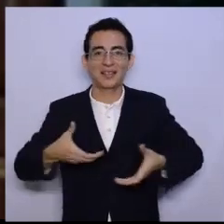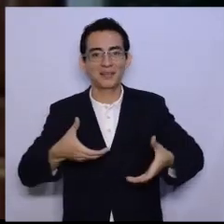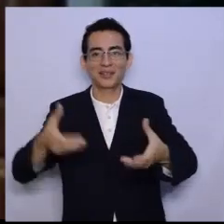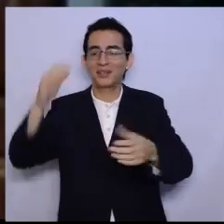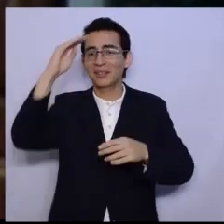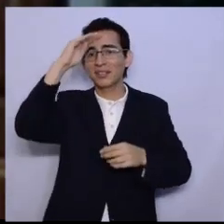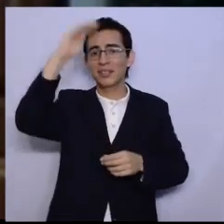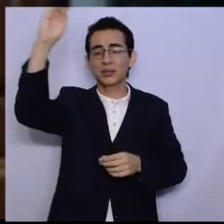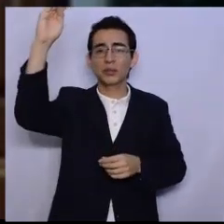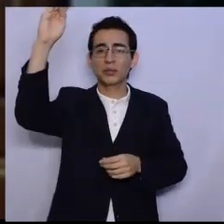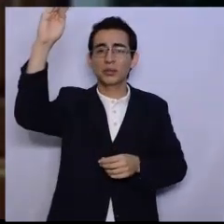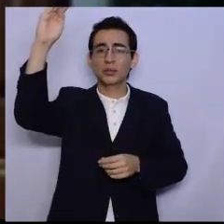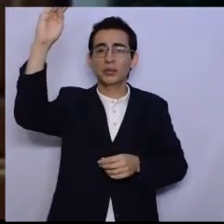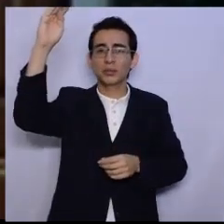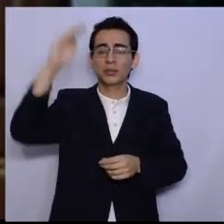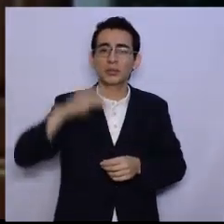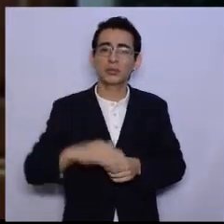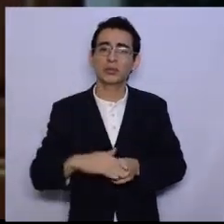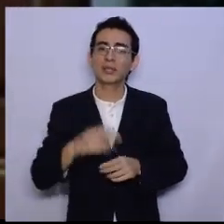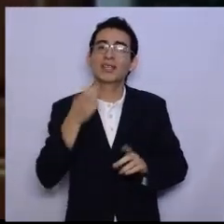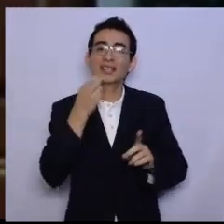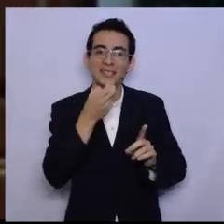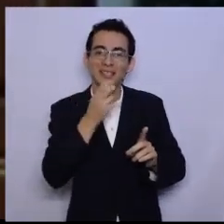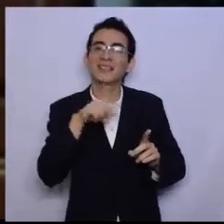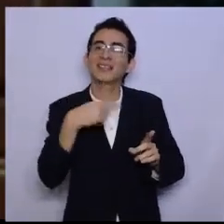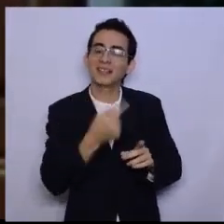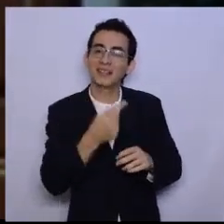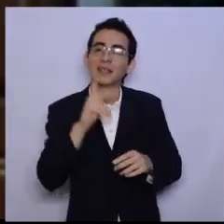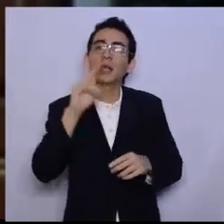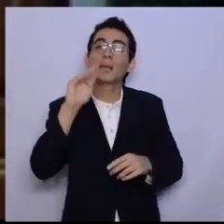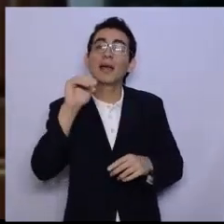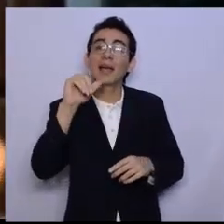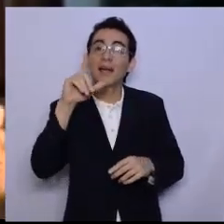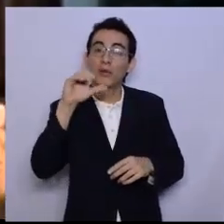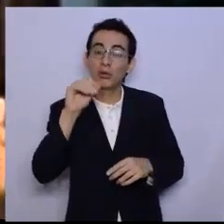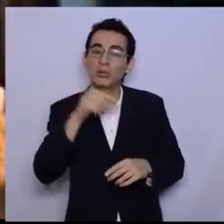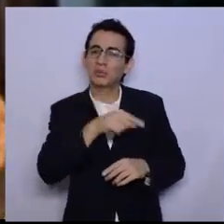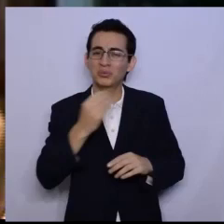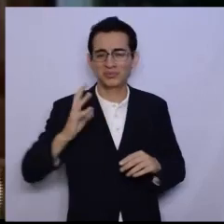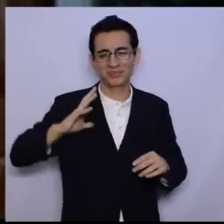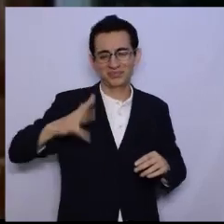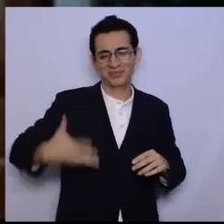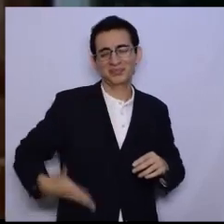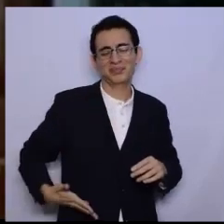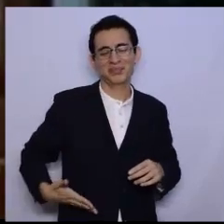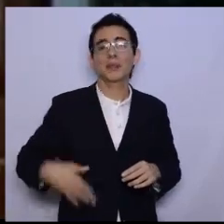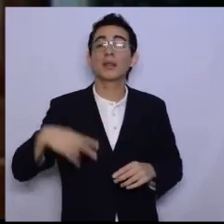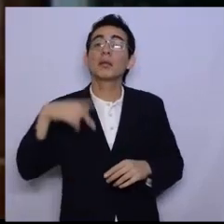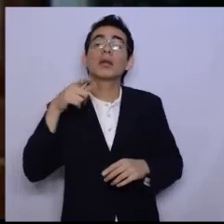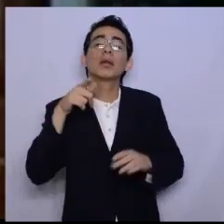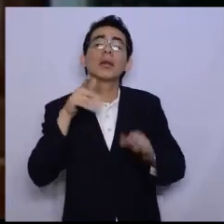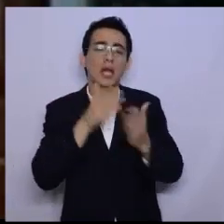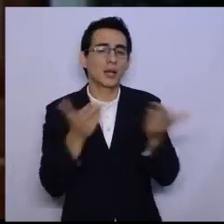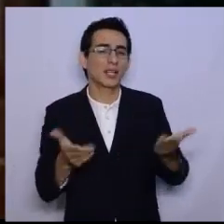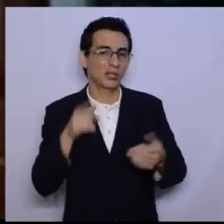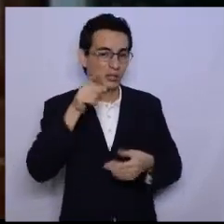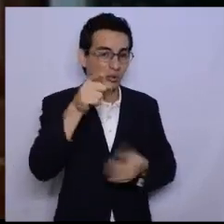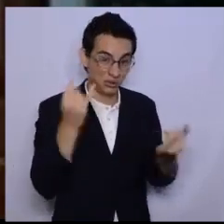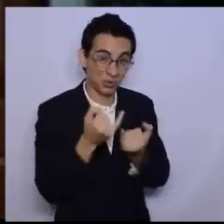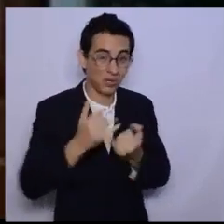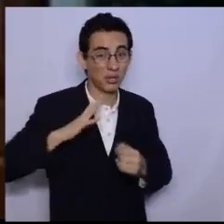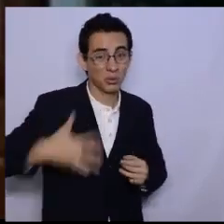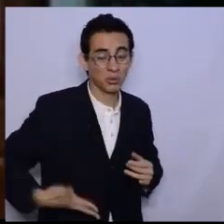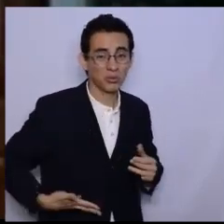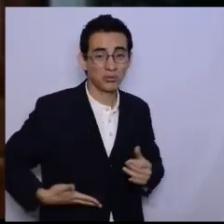del Señor. En el caso de Pablo fue el orgullo. En el caso tuyo, ¿cuál es?